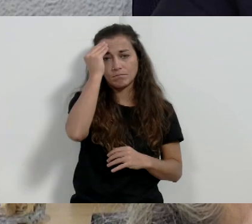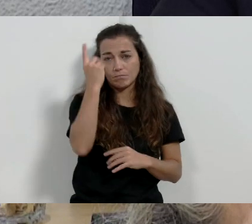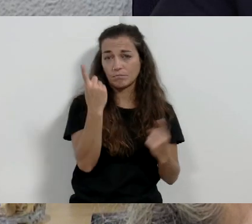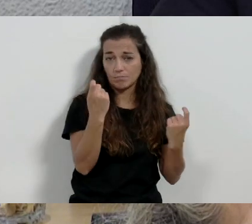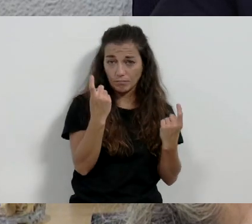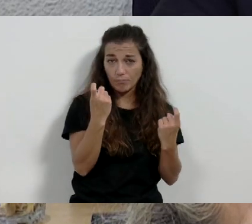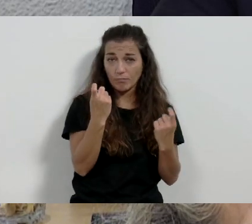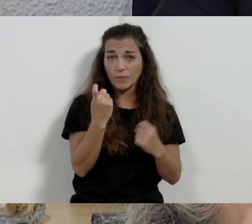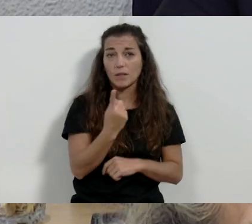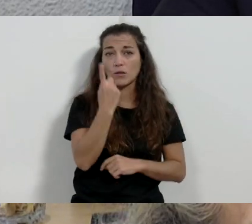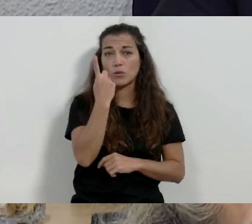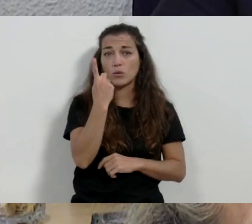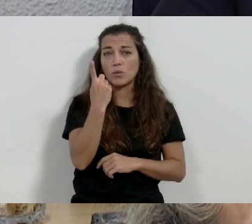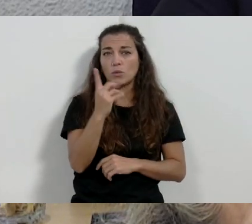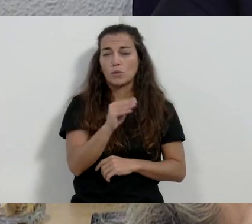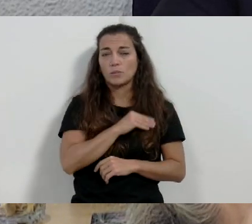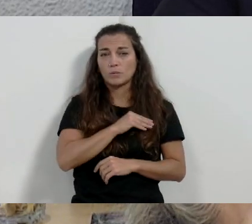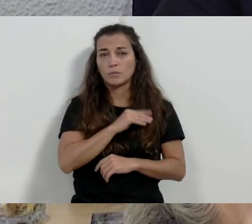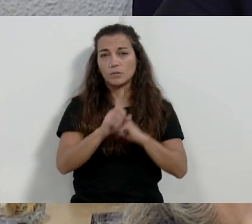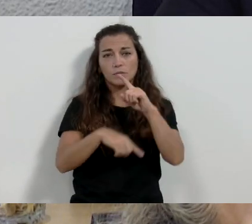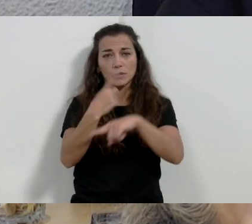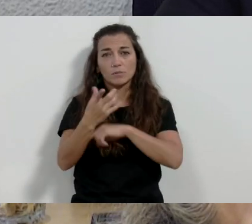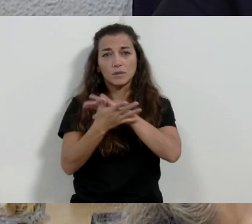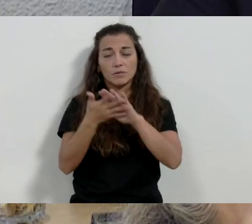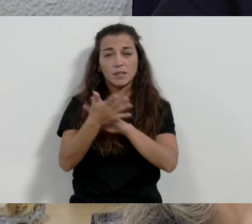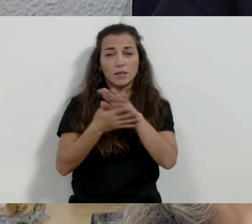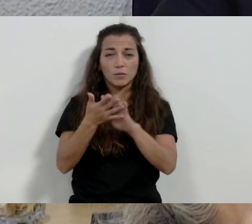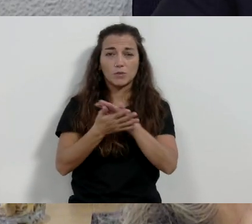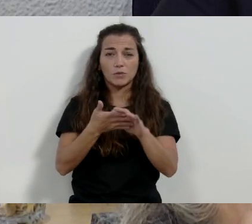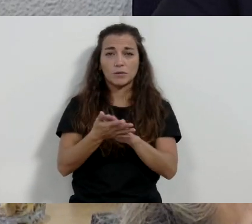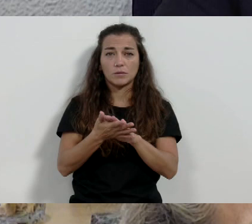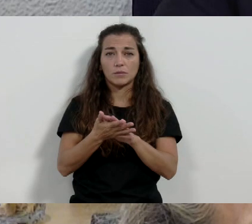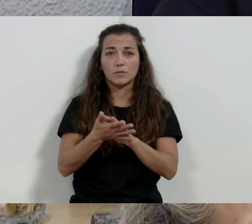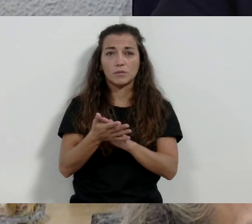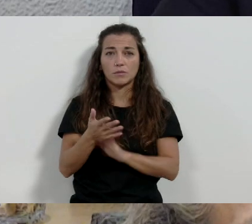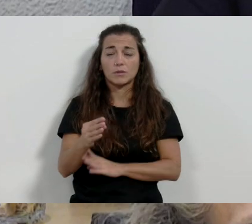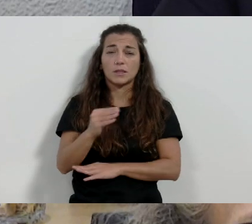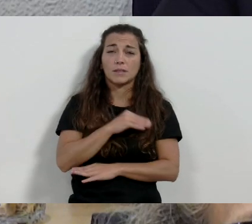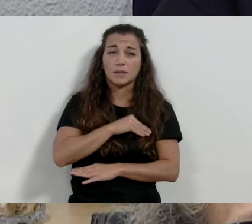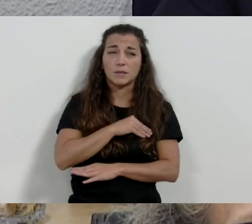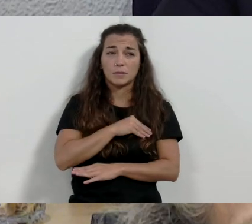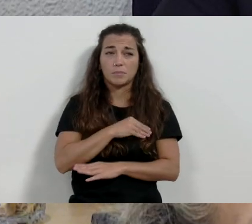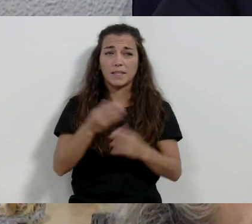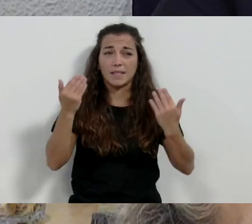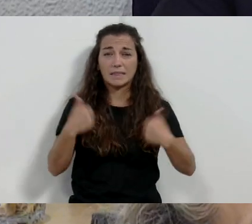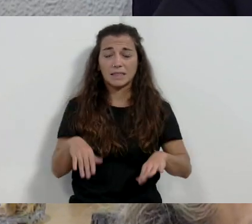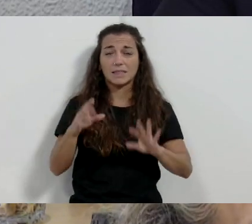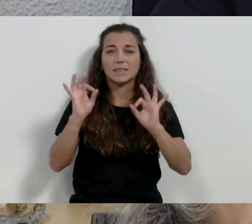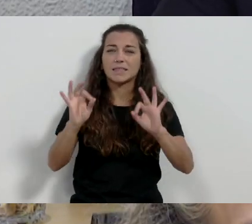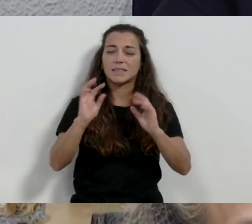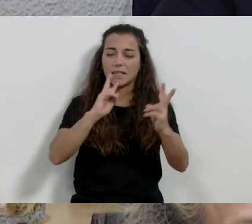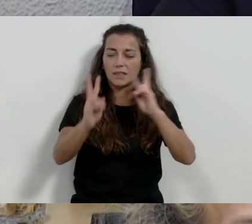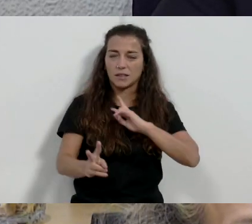que lamento es, aunque ahora lo veremos, es la respuesta que posiblemente obtenga,